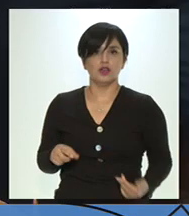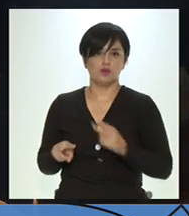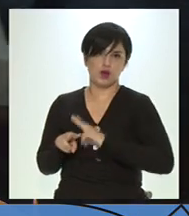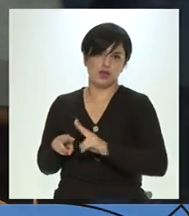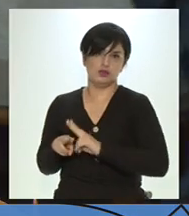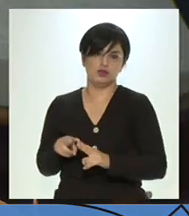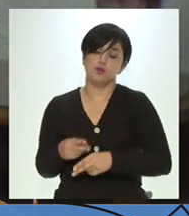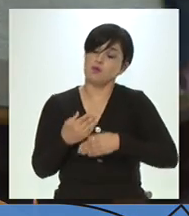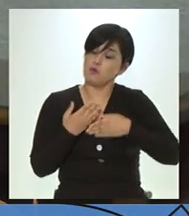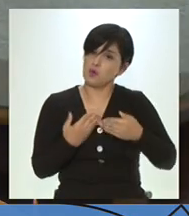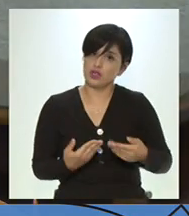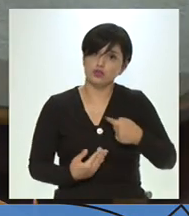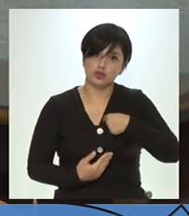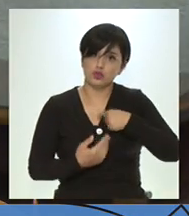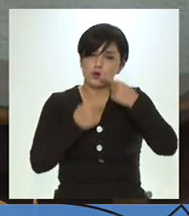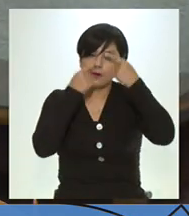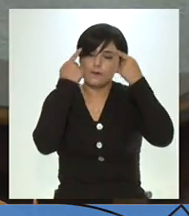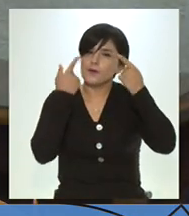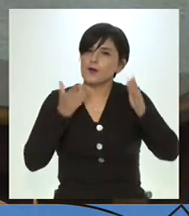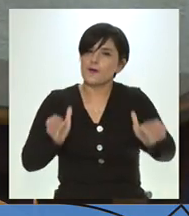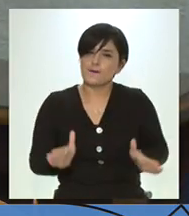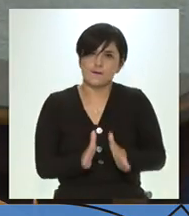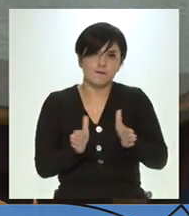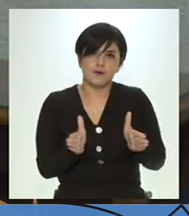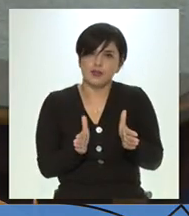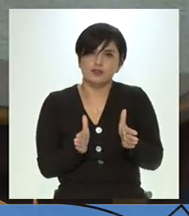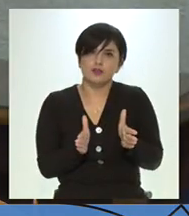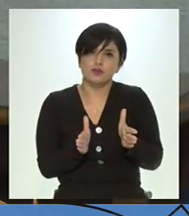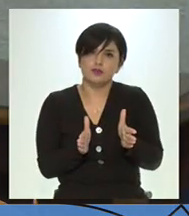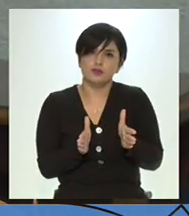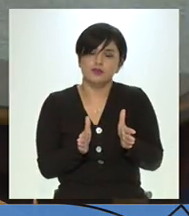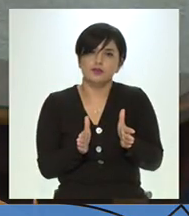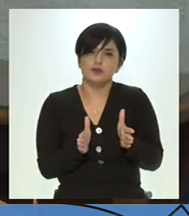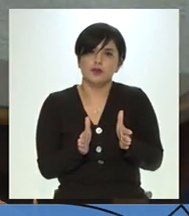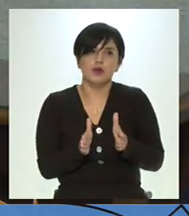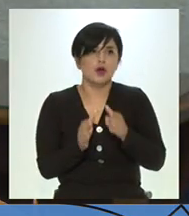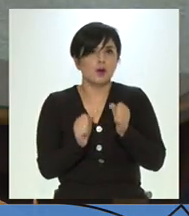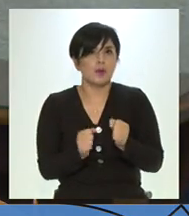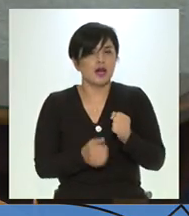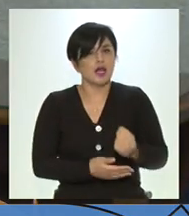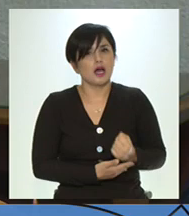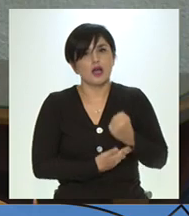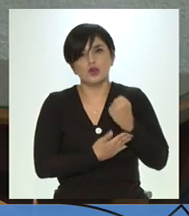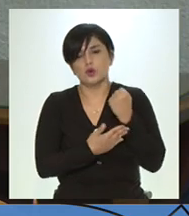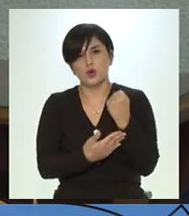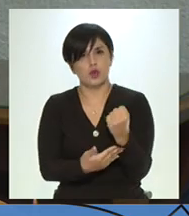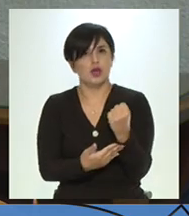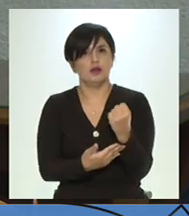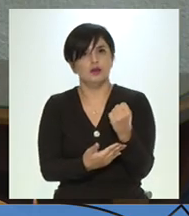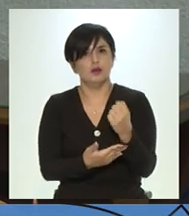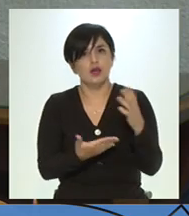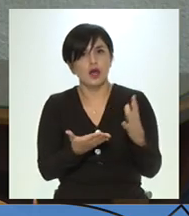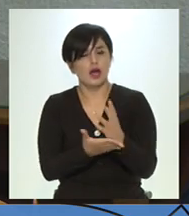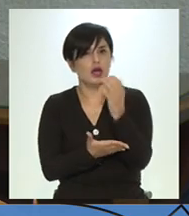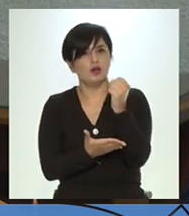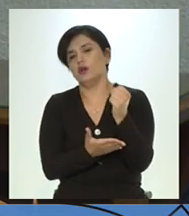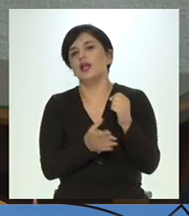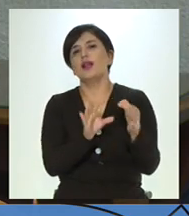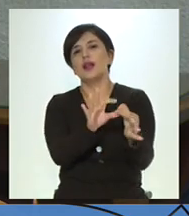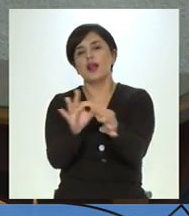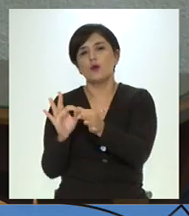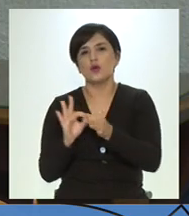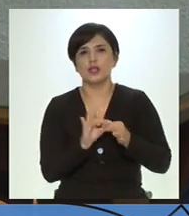por eso haré todos los esfuerzos que estén en nuestras manos para contribuir a lograr la más amplia unidad de la oposición